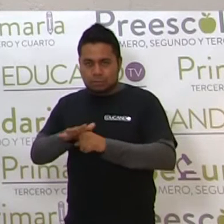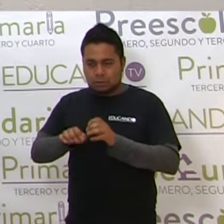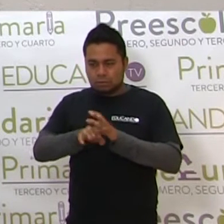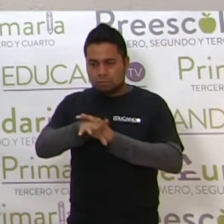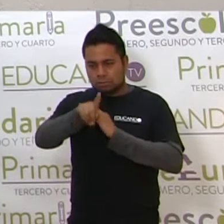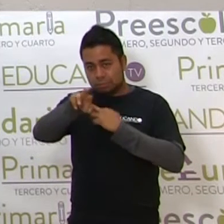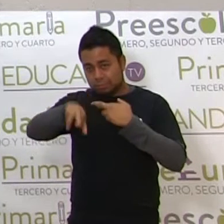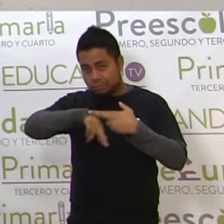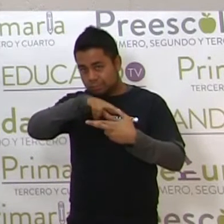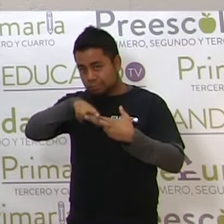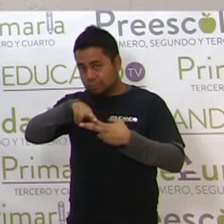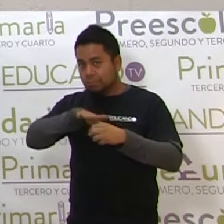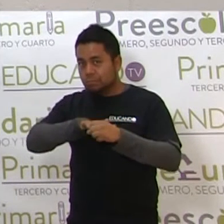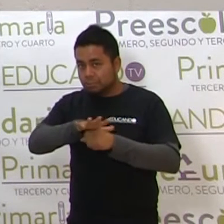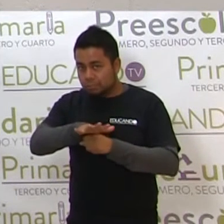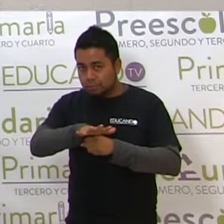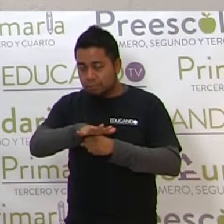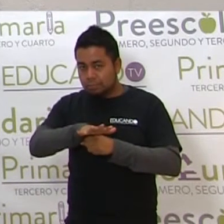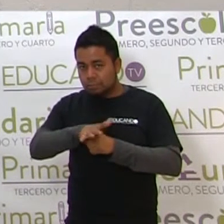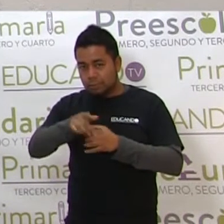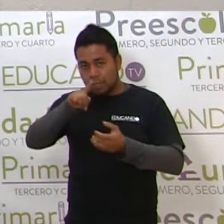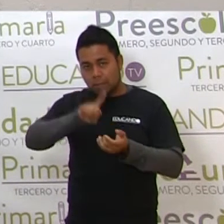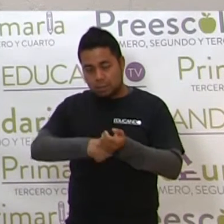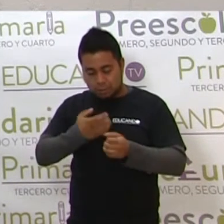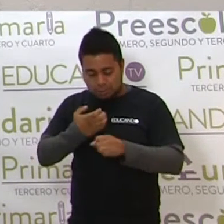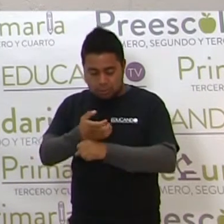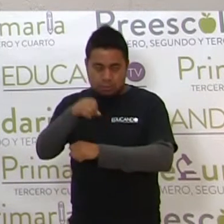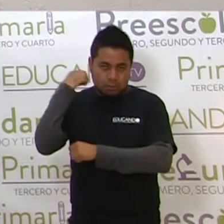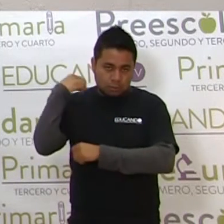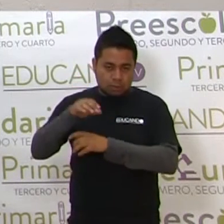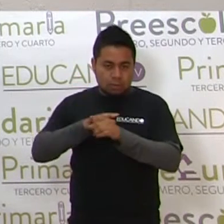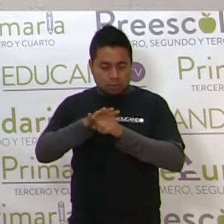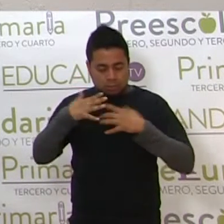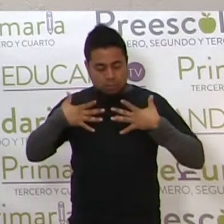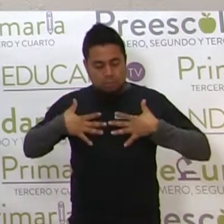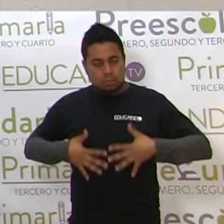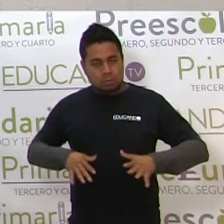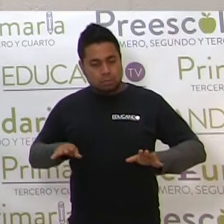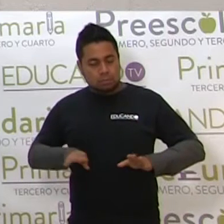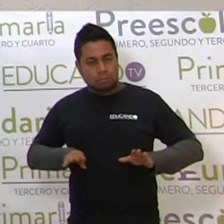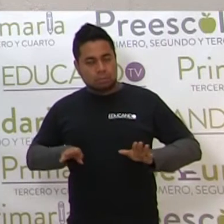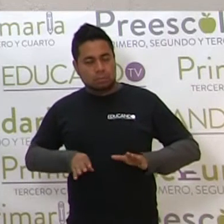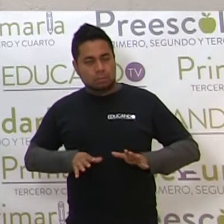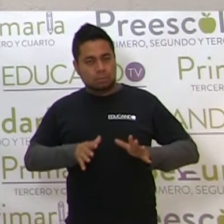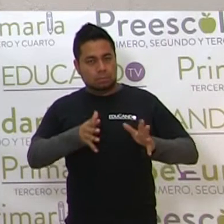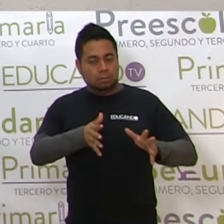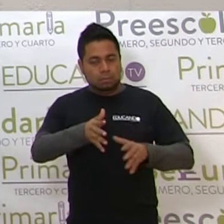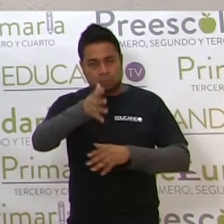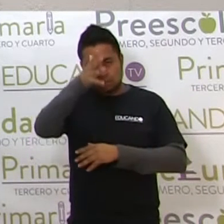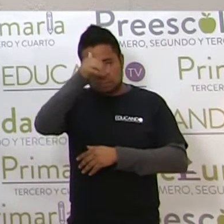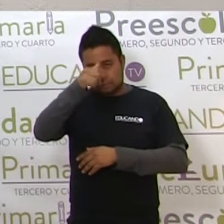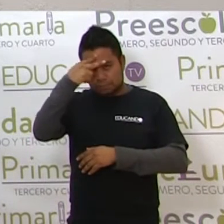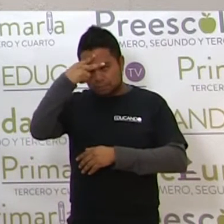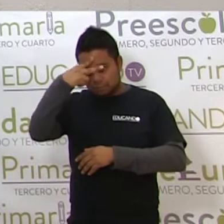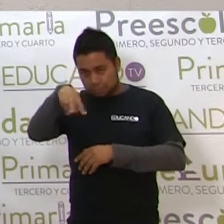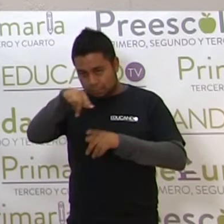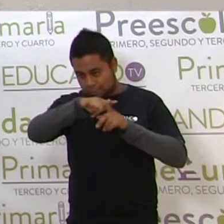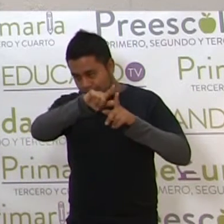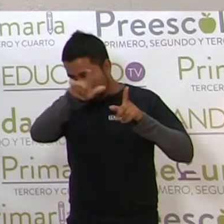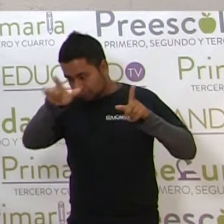tu región Cuáles son los trajes que hay en tu estado que los caracteriza Recuerden que México es un